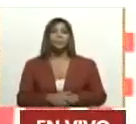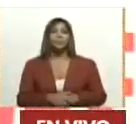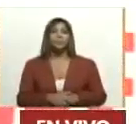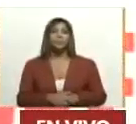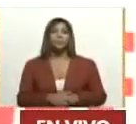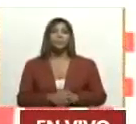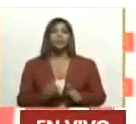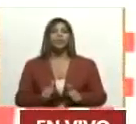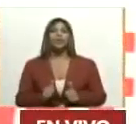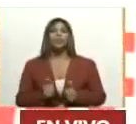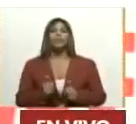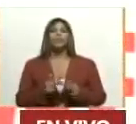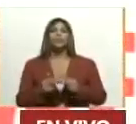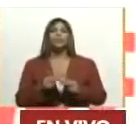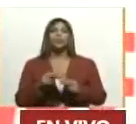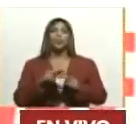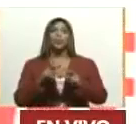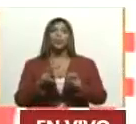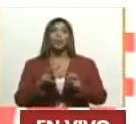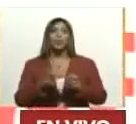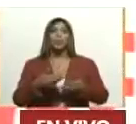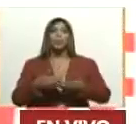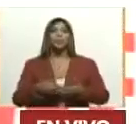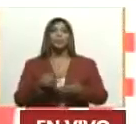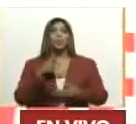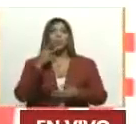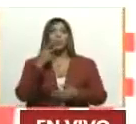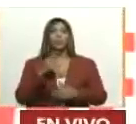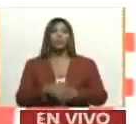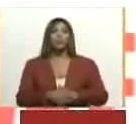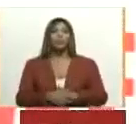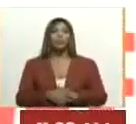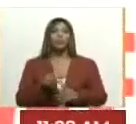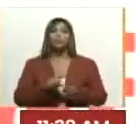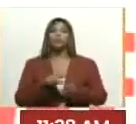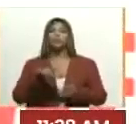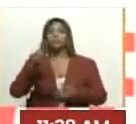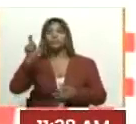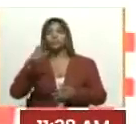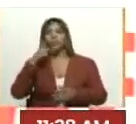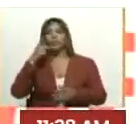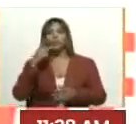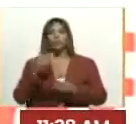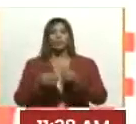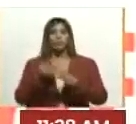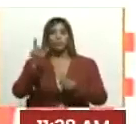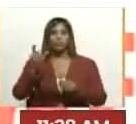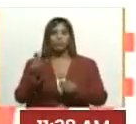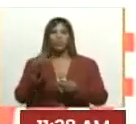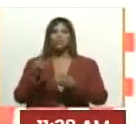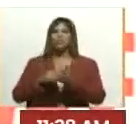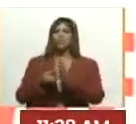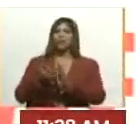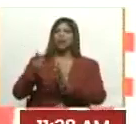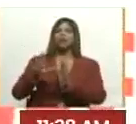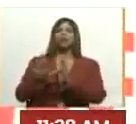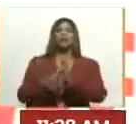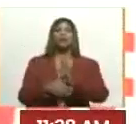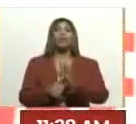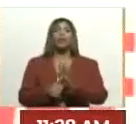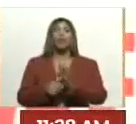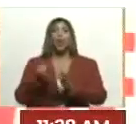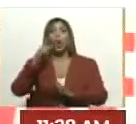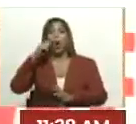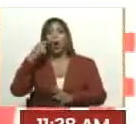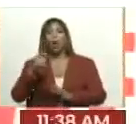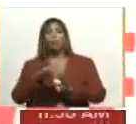Y empiezan a construir un nuevo preso político que es Alex Saab. ¿Qué es Alex Saab? Es un ladrón, es un hombre